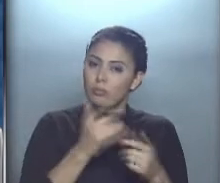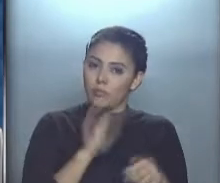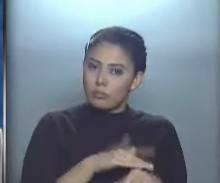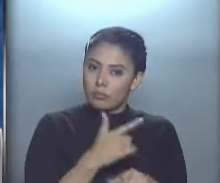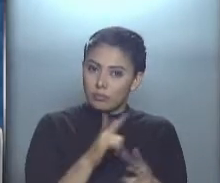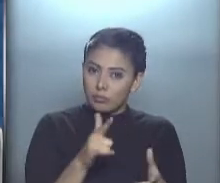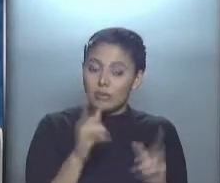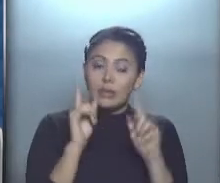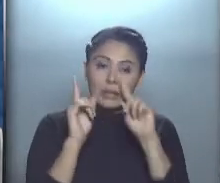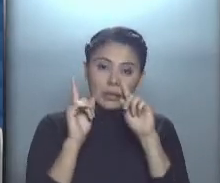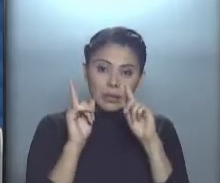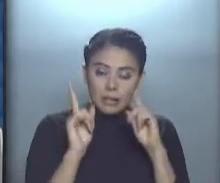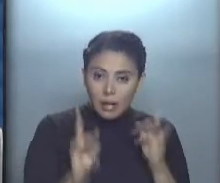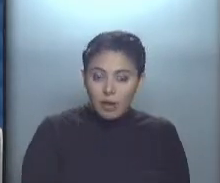quiero